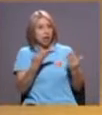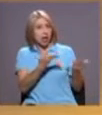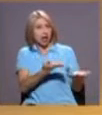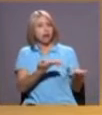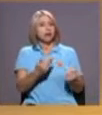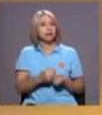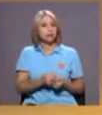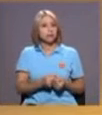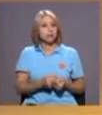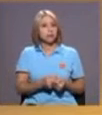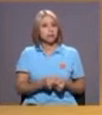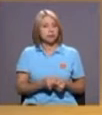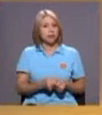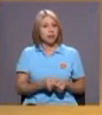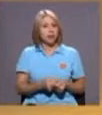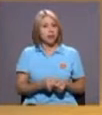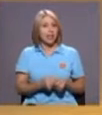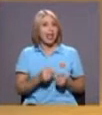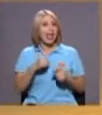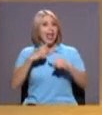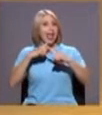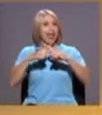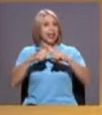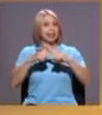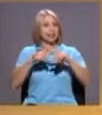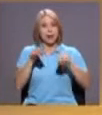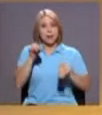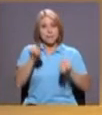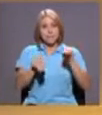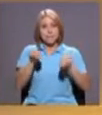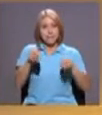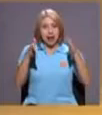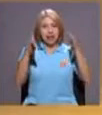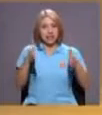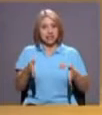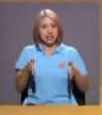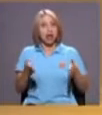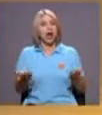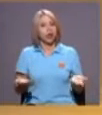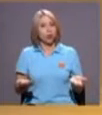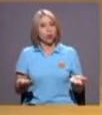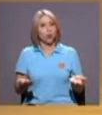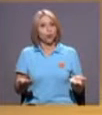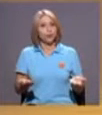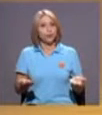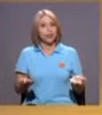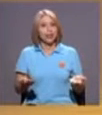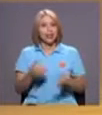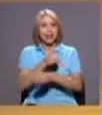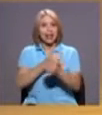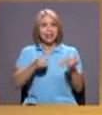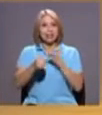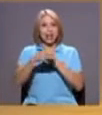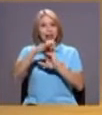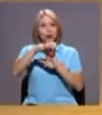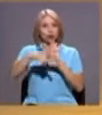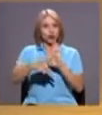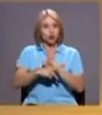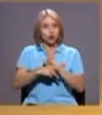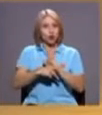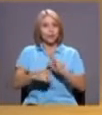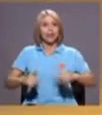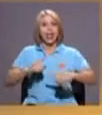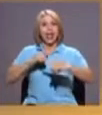al ex magistrado de la Sala Constitucional, al